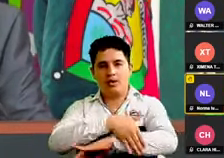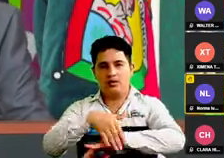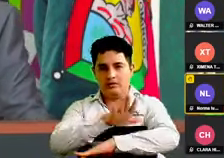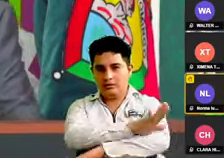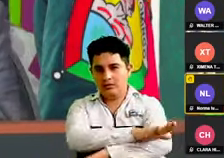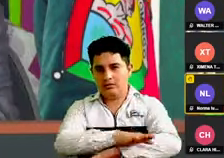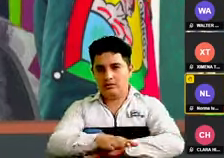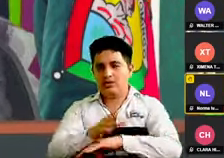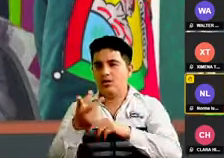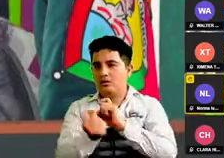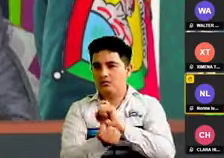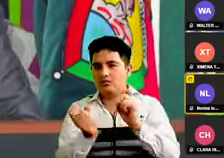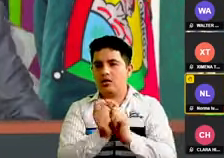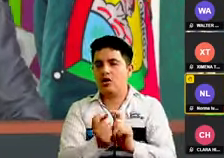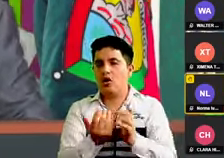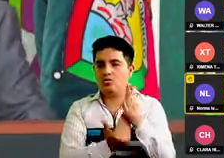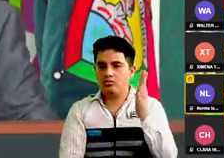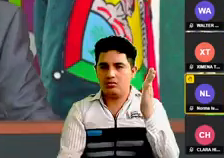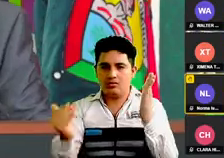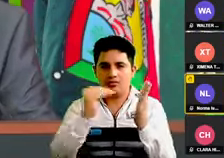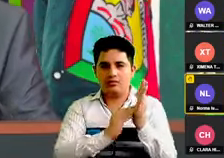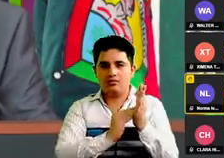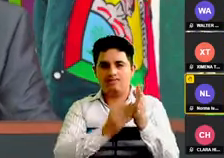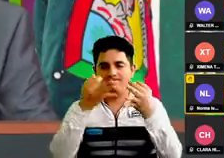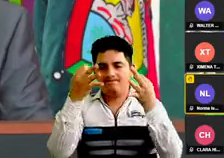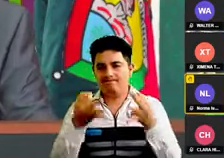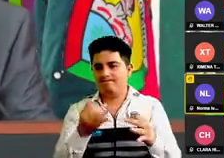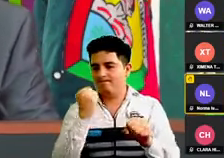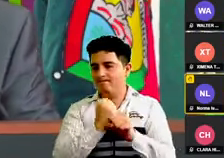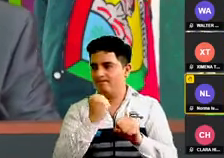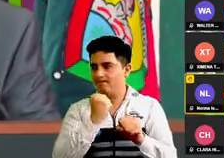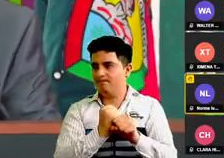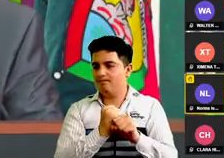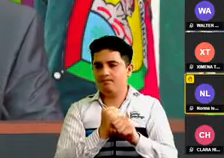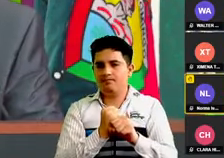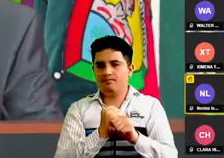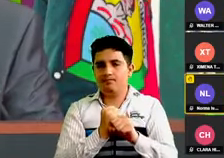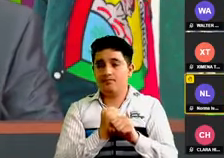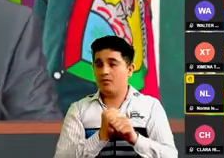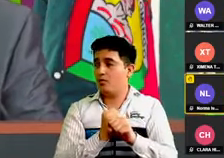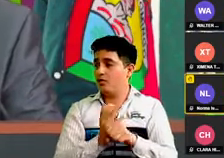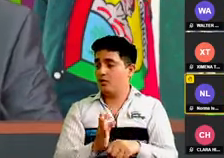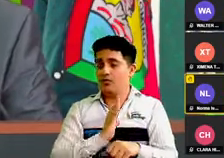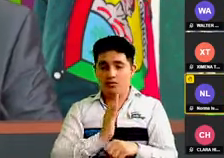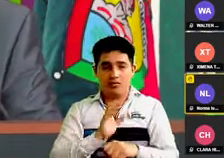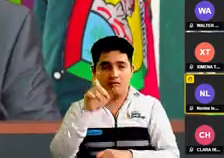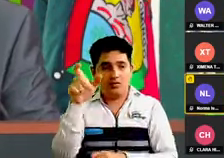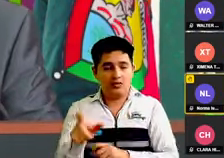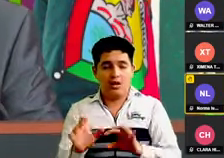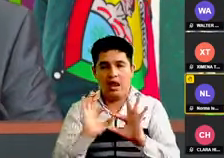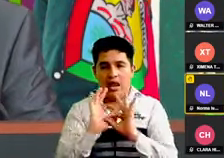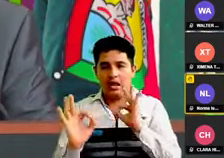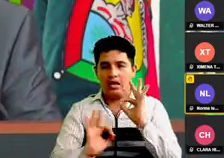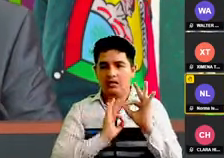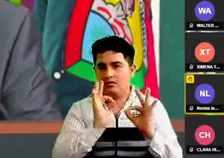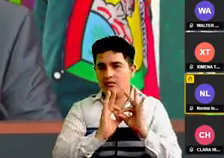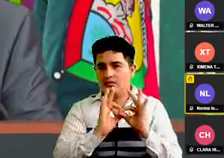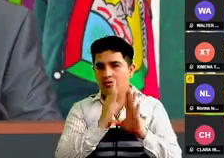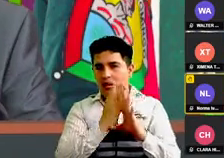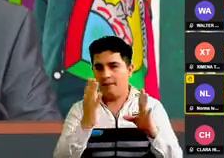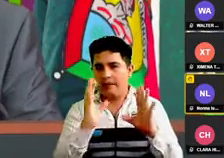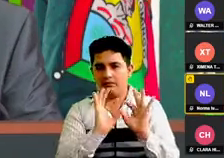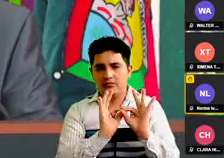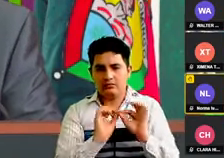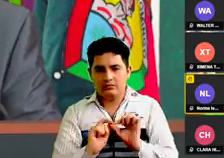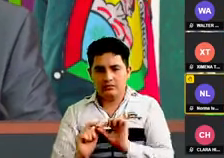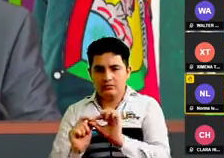y ratifico el compromiso de que tiene que en esa venida también a los técnicos quedar listo para unir a